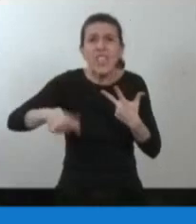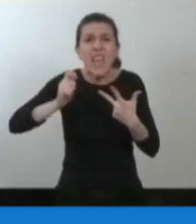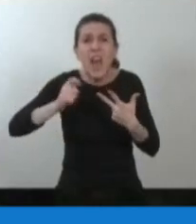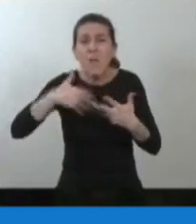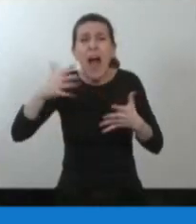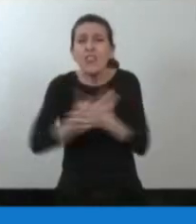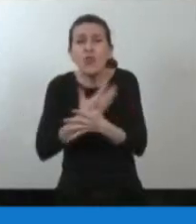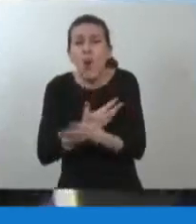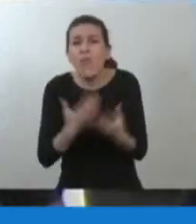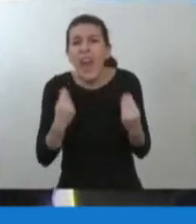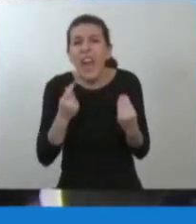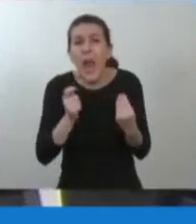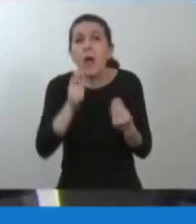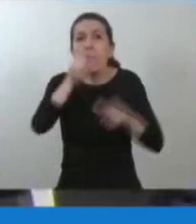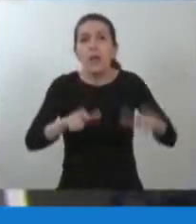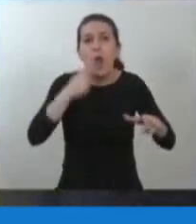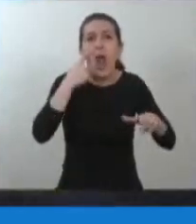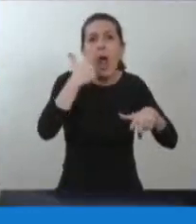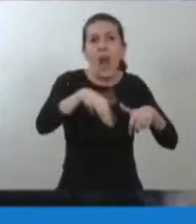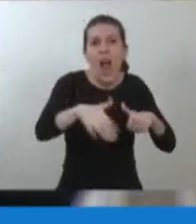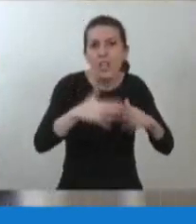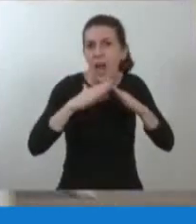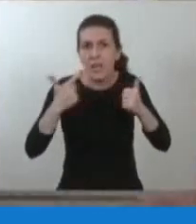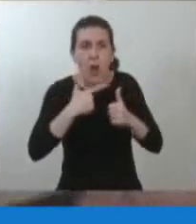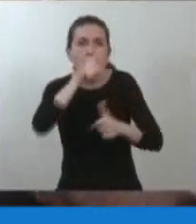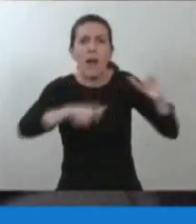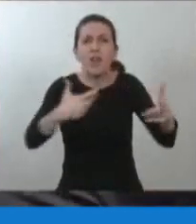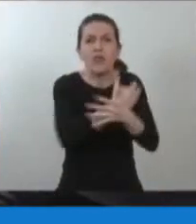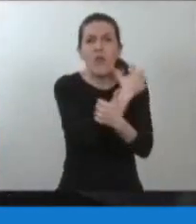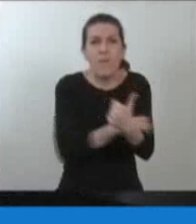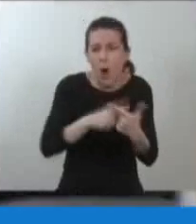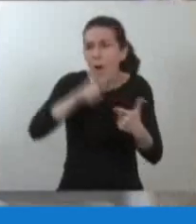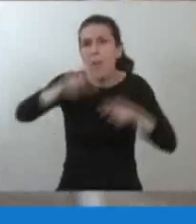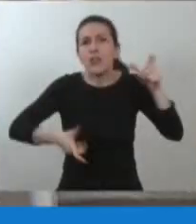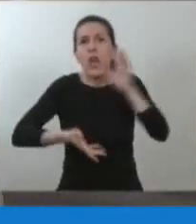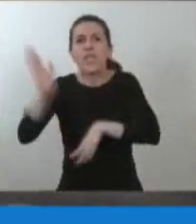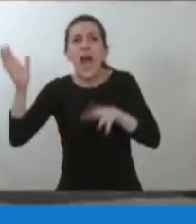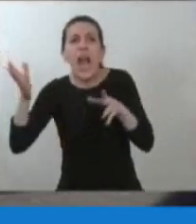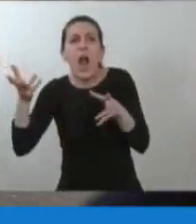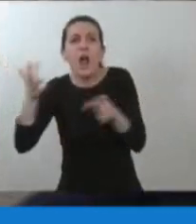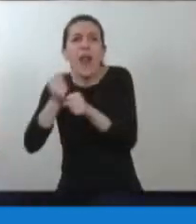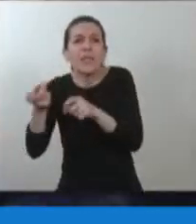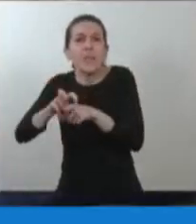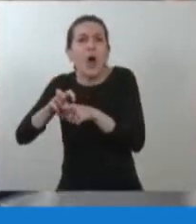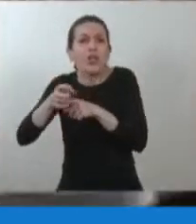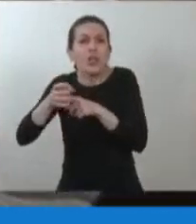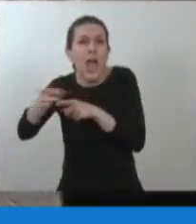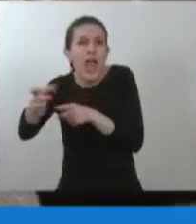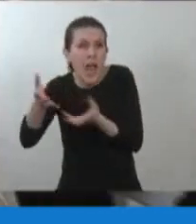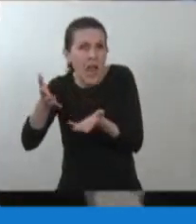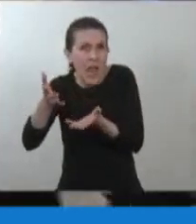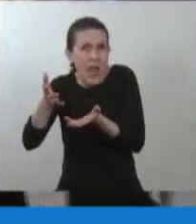los que están en la calle los que salen día a día a trabajar y toman el transporte público y no es